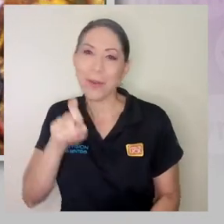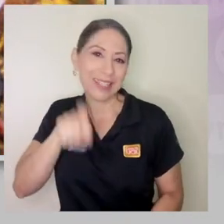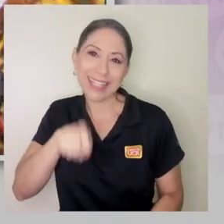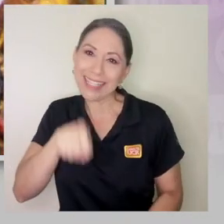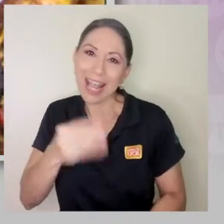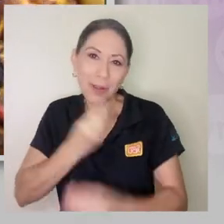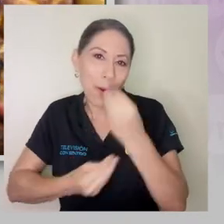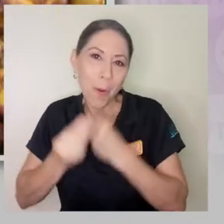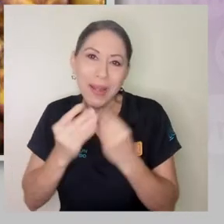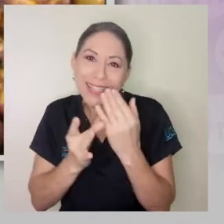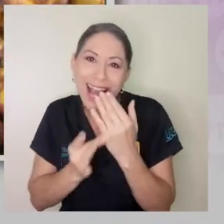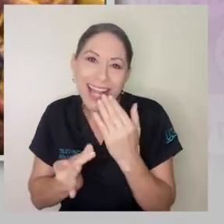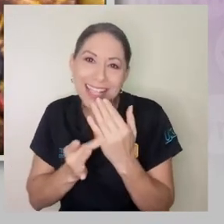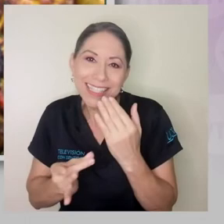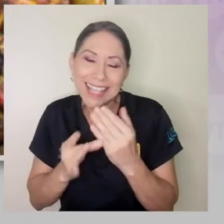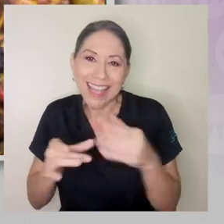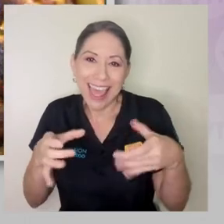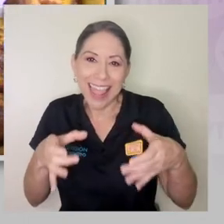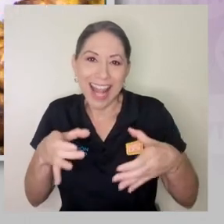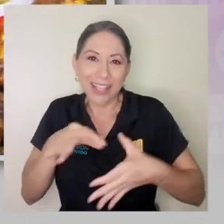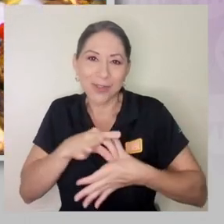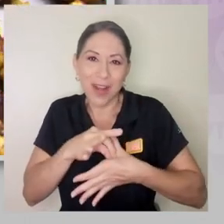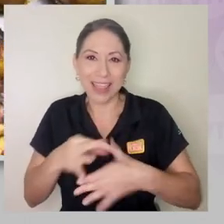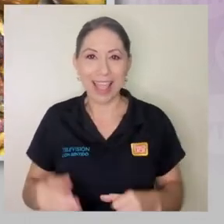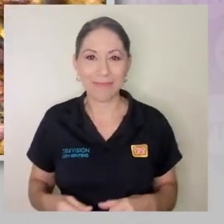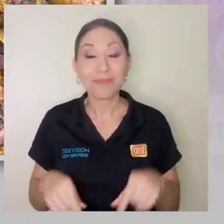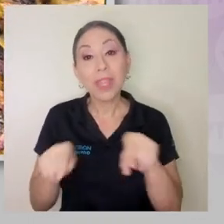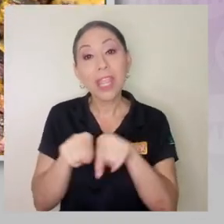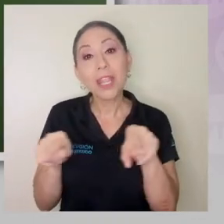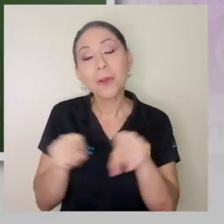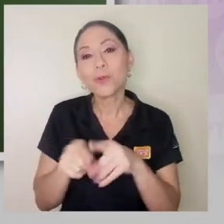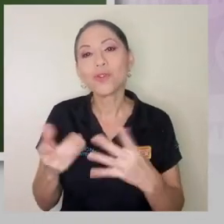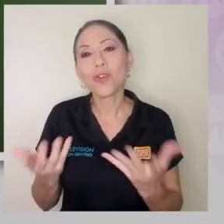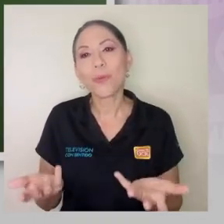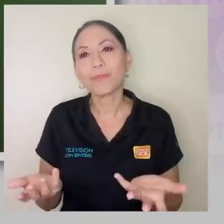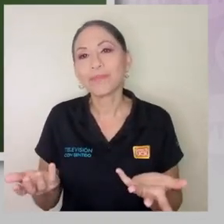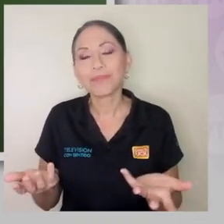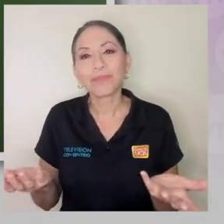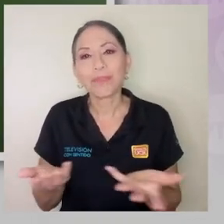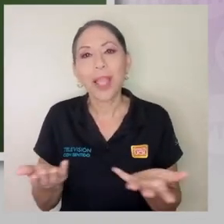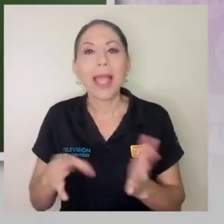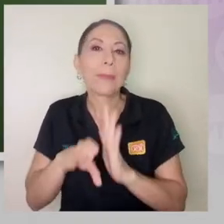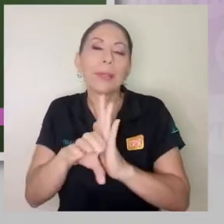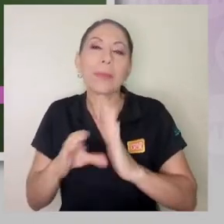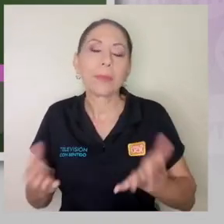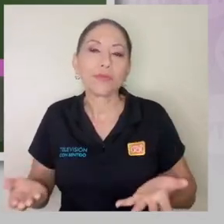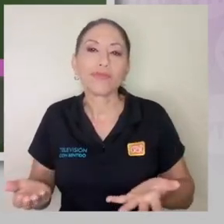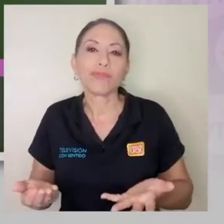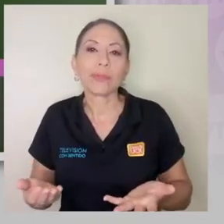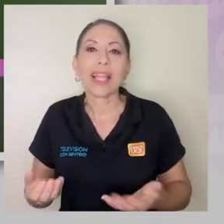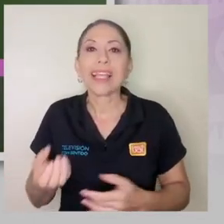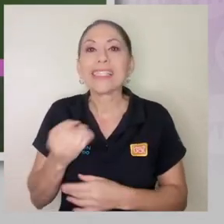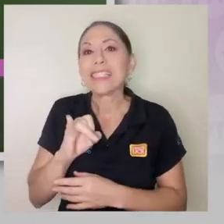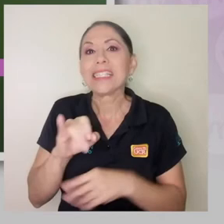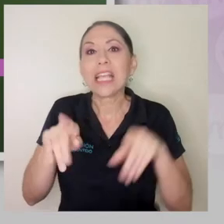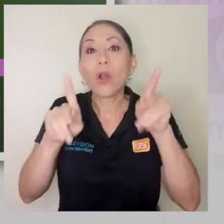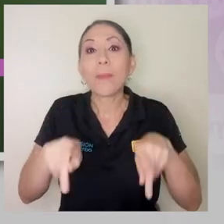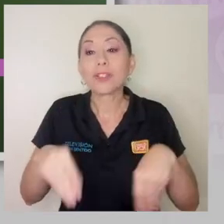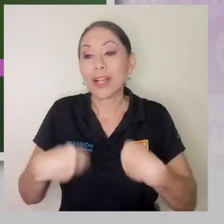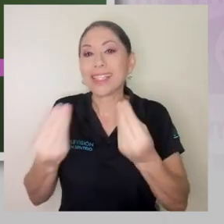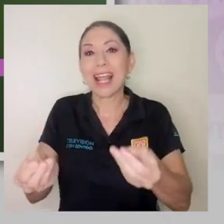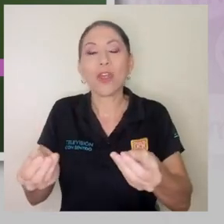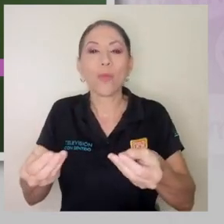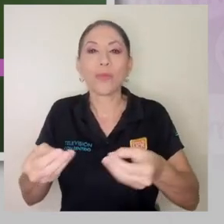comerse esa parte de grasita de la chuleta. Incluso cosas como, si se le sirve a una persona